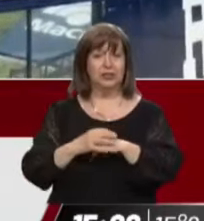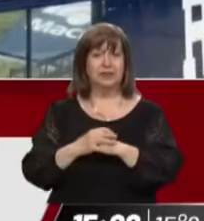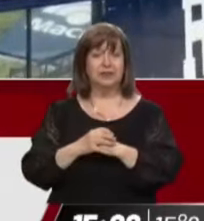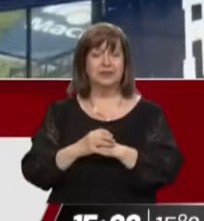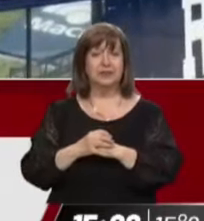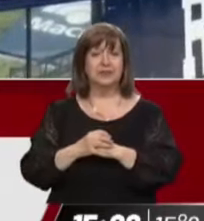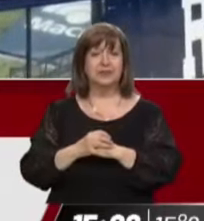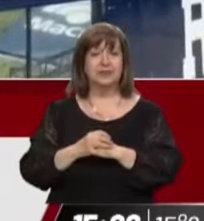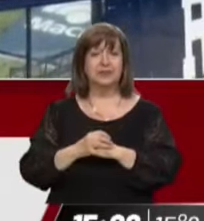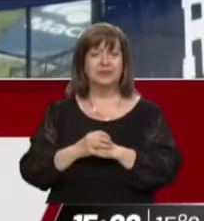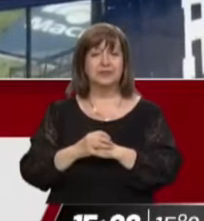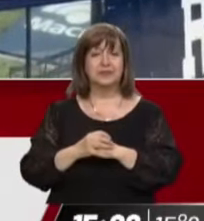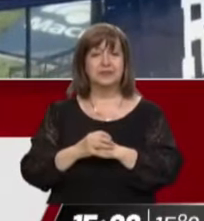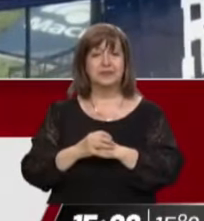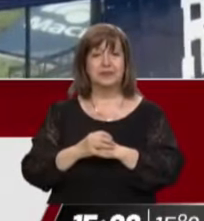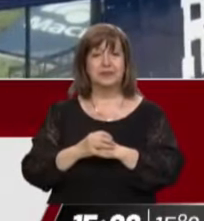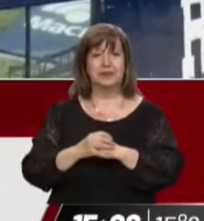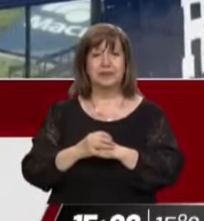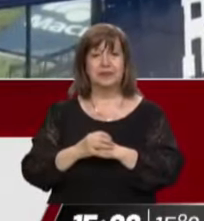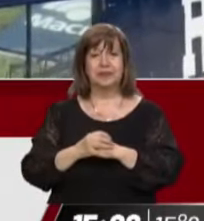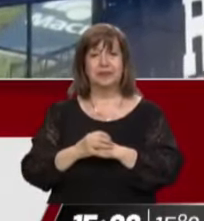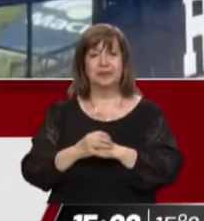¿Cómo canta la platea?